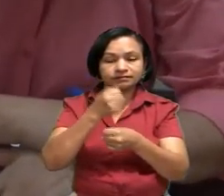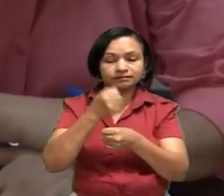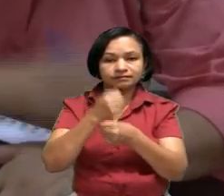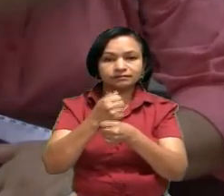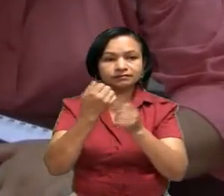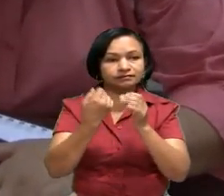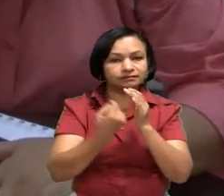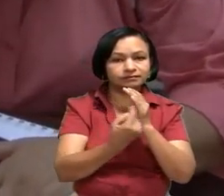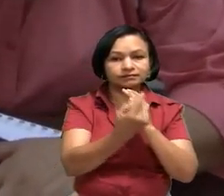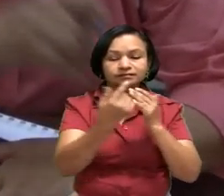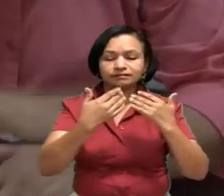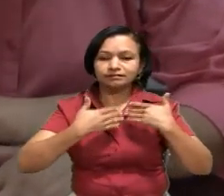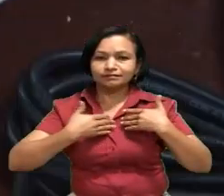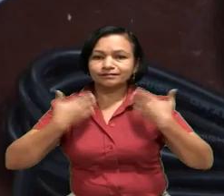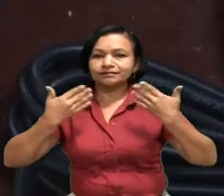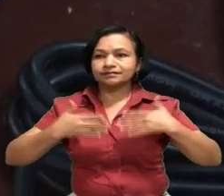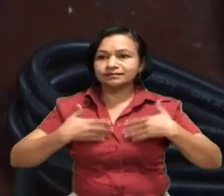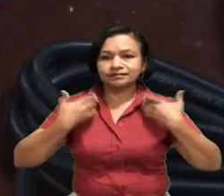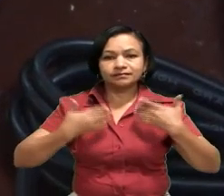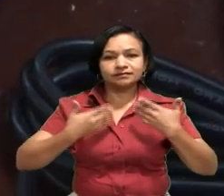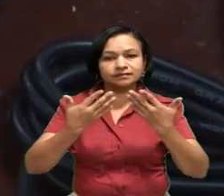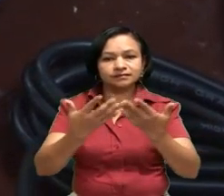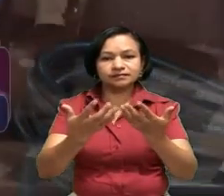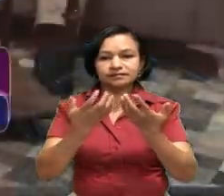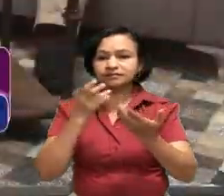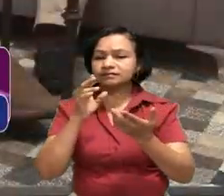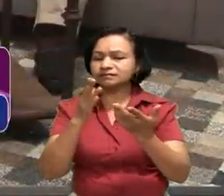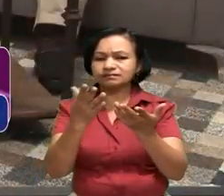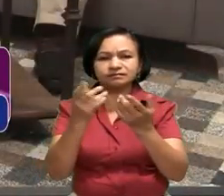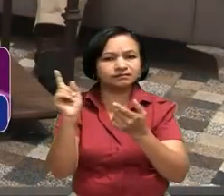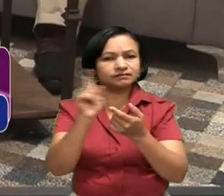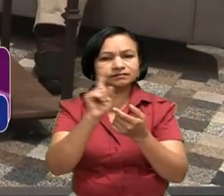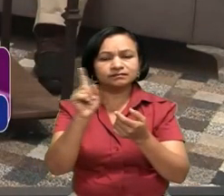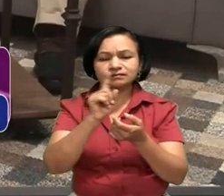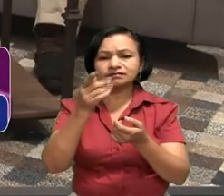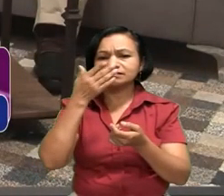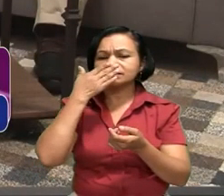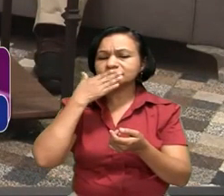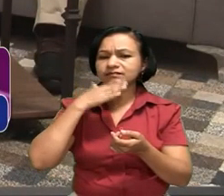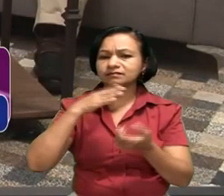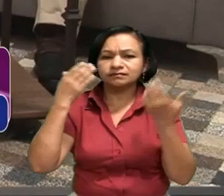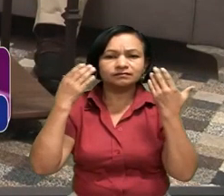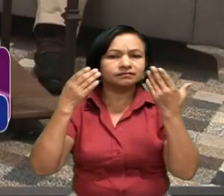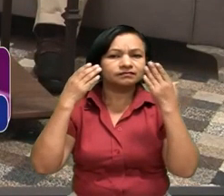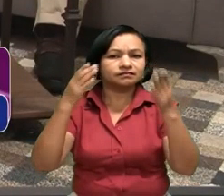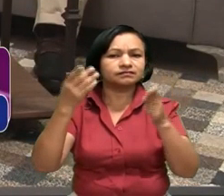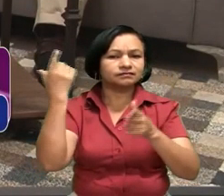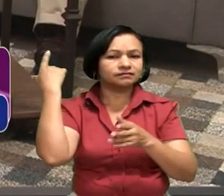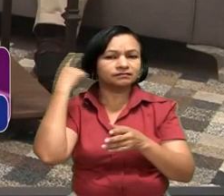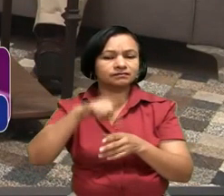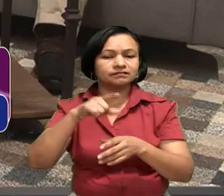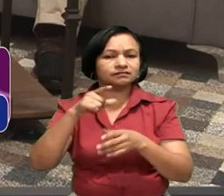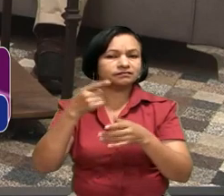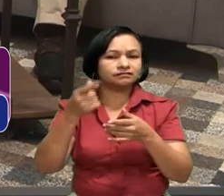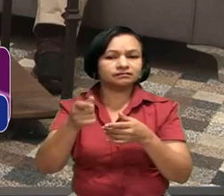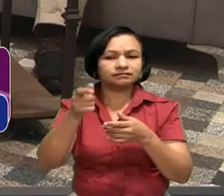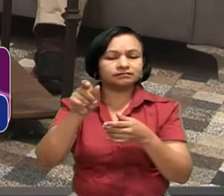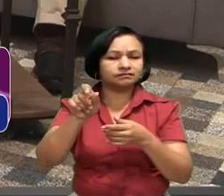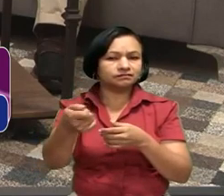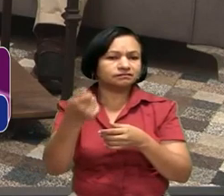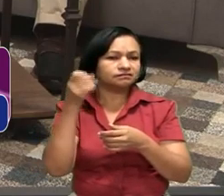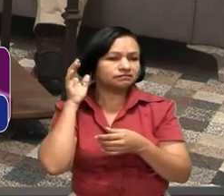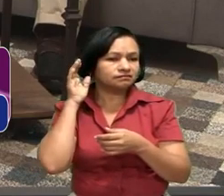con el mayor ánimo lo menos que quieres escuchar son calificativos de esa naturaleza cuando enciendes la